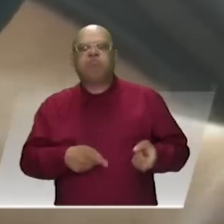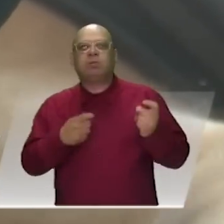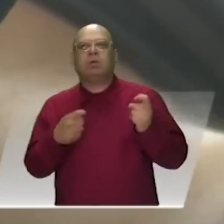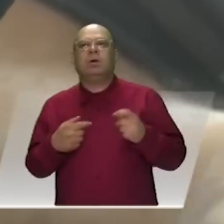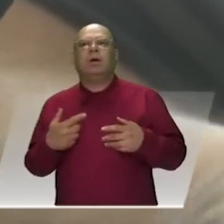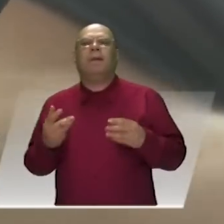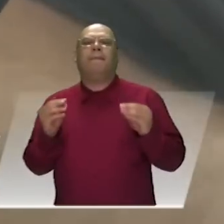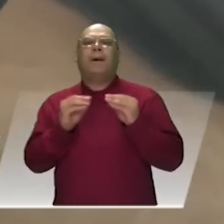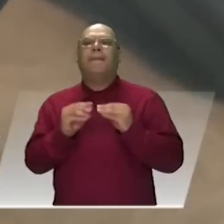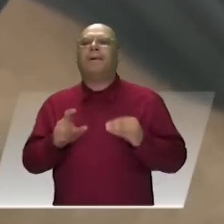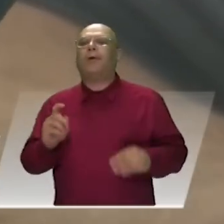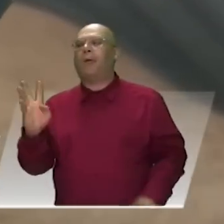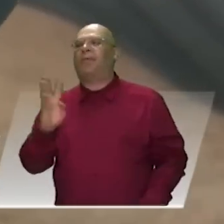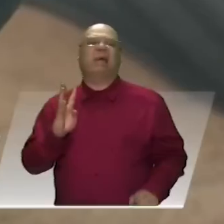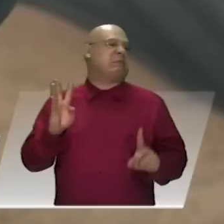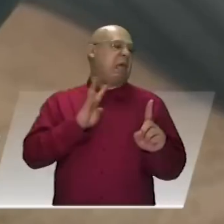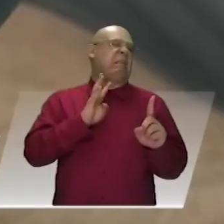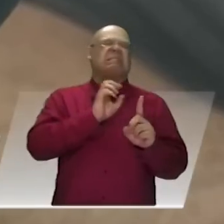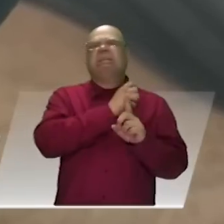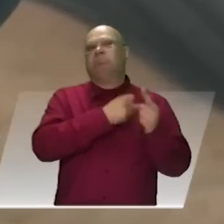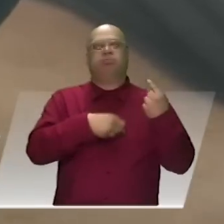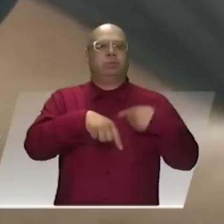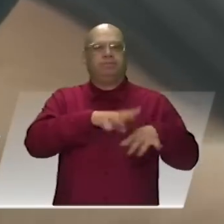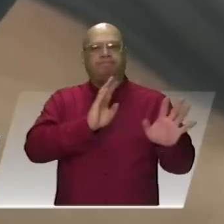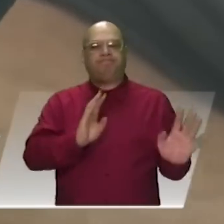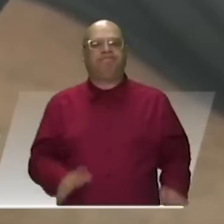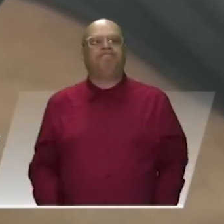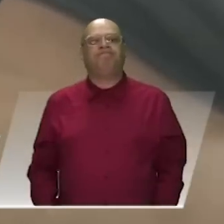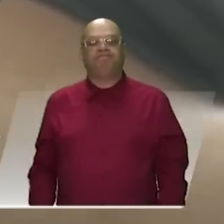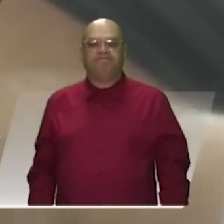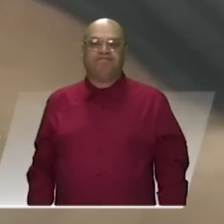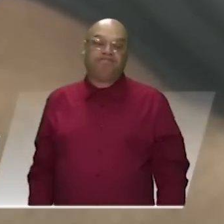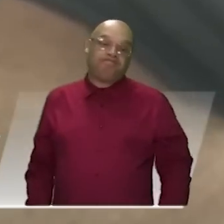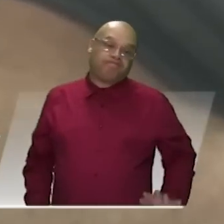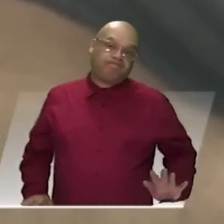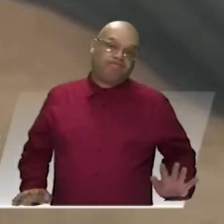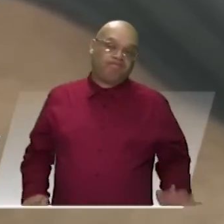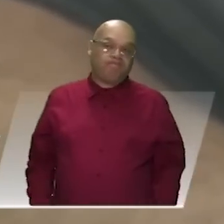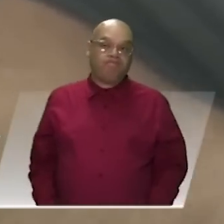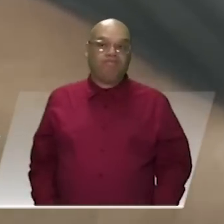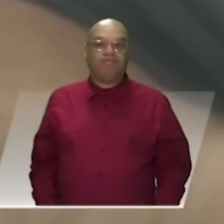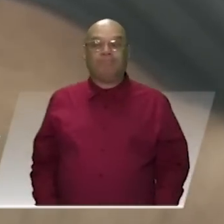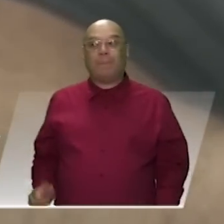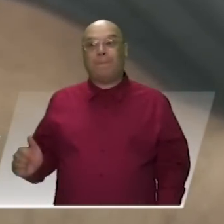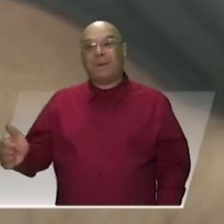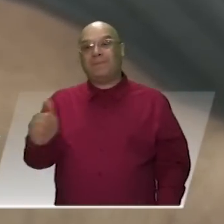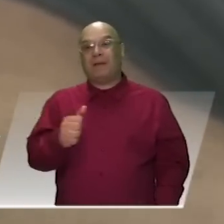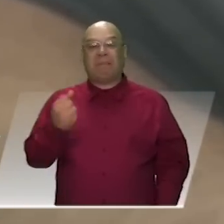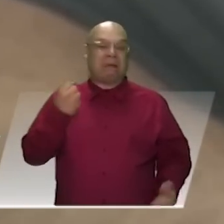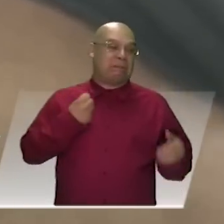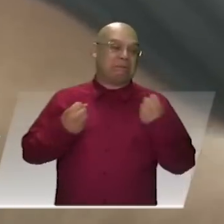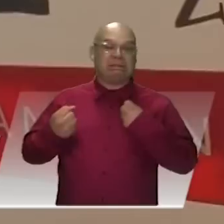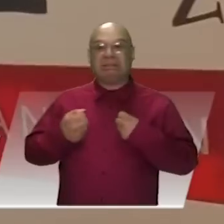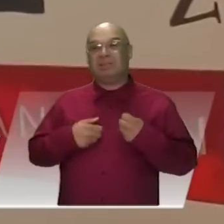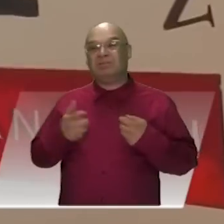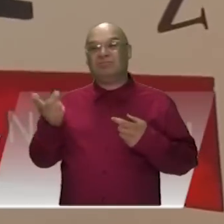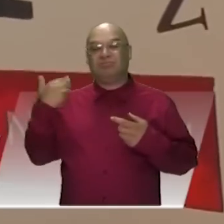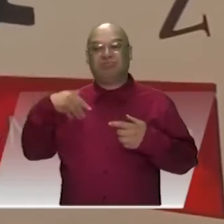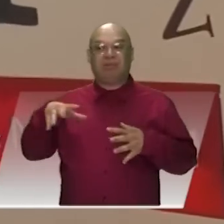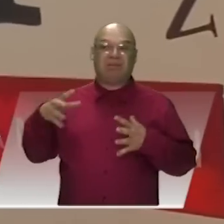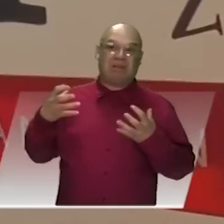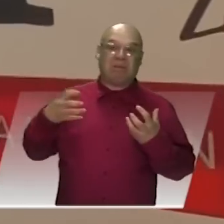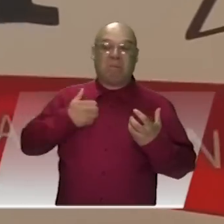entre cuatro o cinco personas y ya está entre ellos mismos se matan por tiras en ventajas